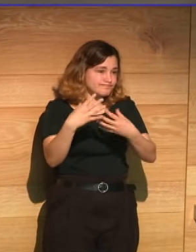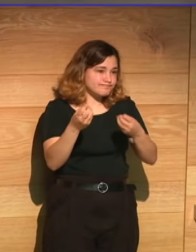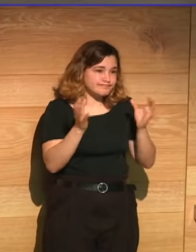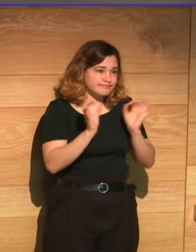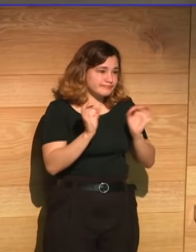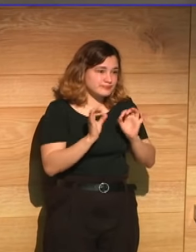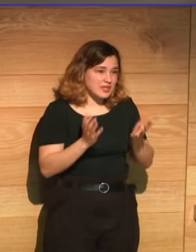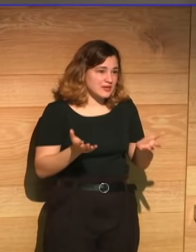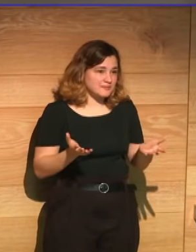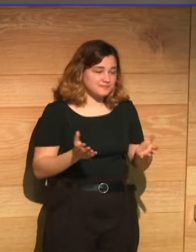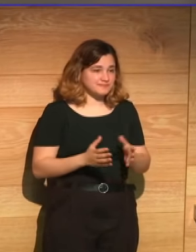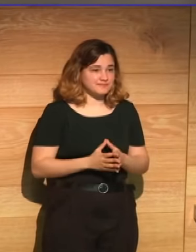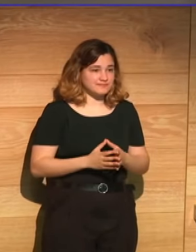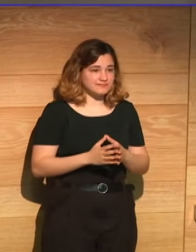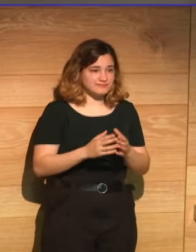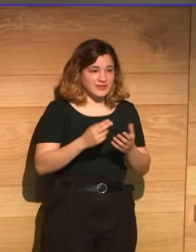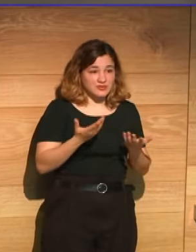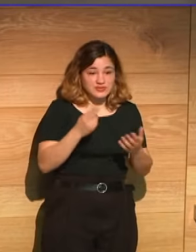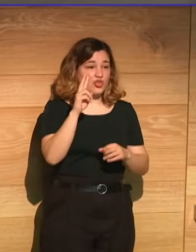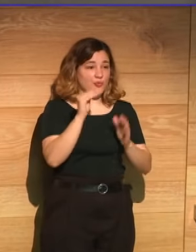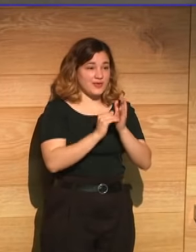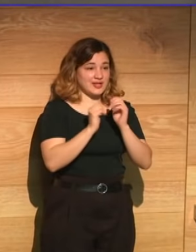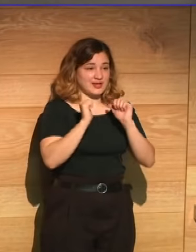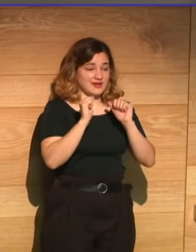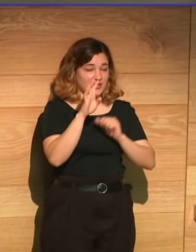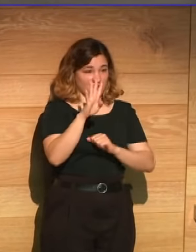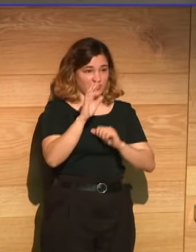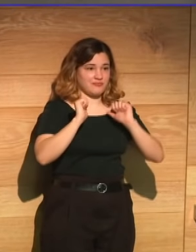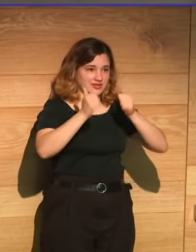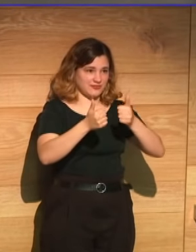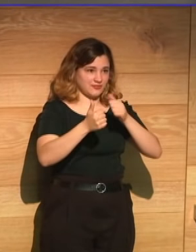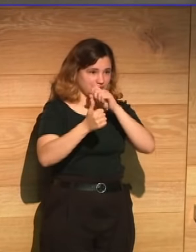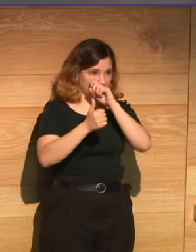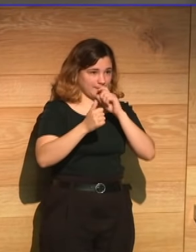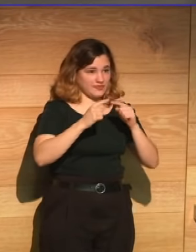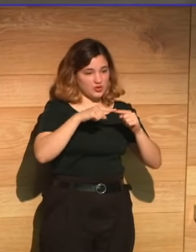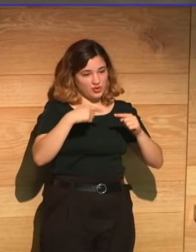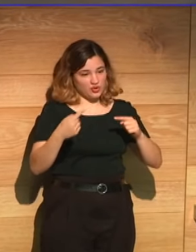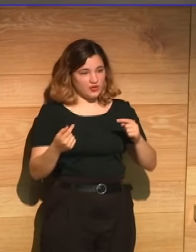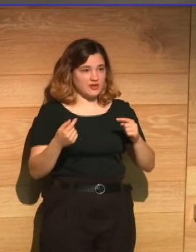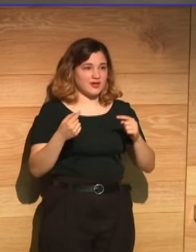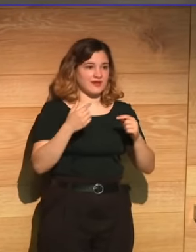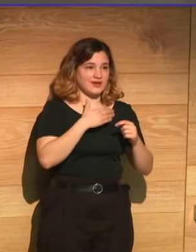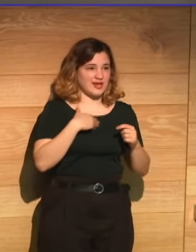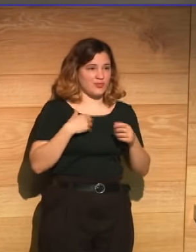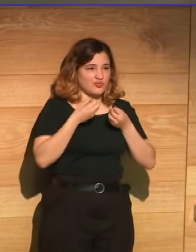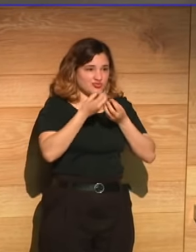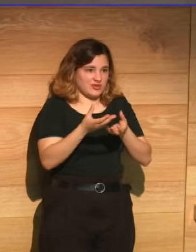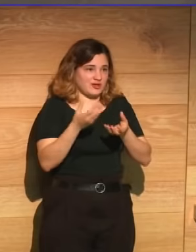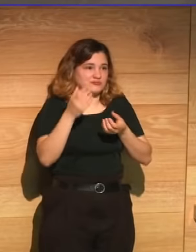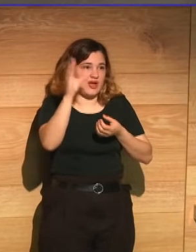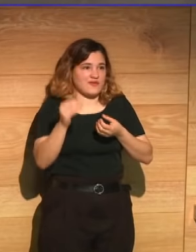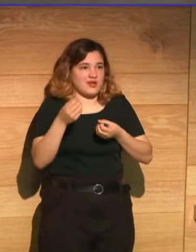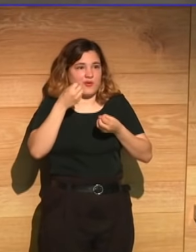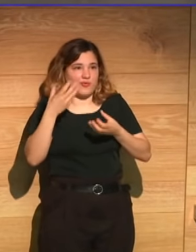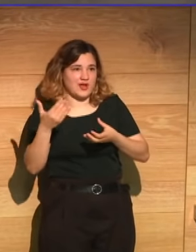una información interesante sobre el continente. Y nos ocupamos cada día en contar, digamos, lo bueno y lo malo, que es